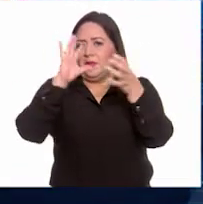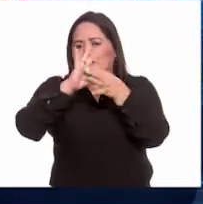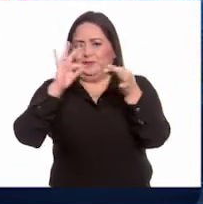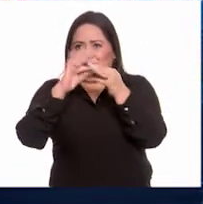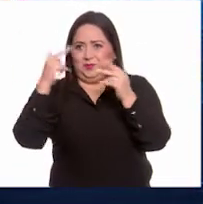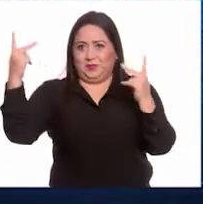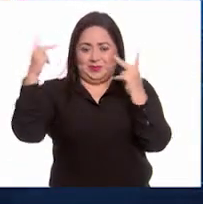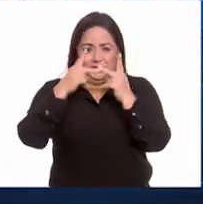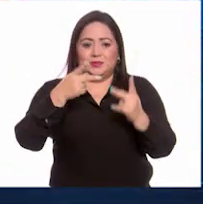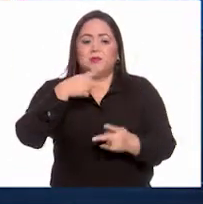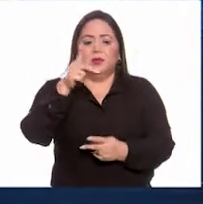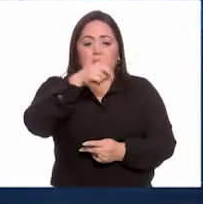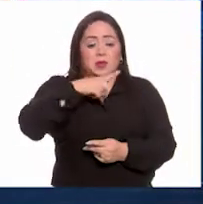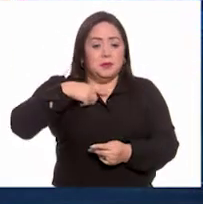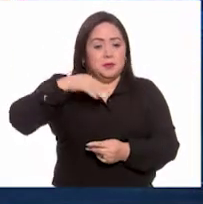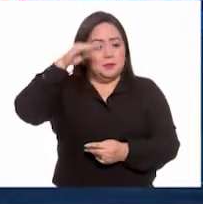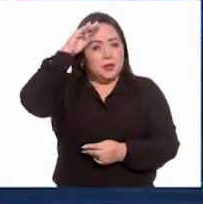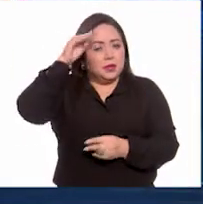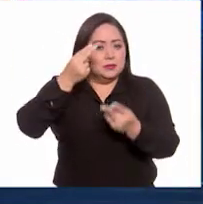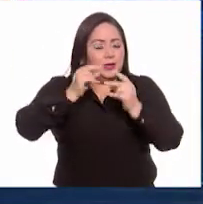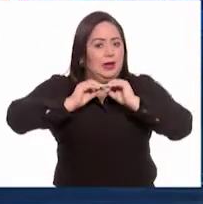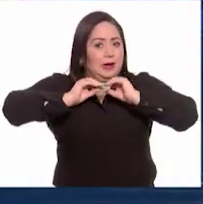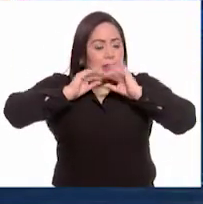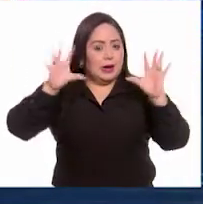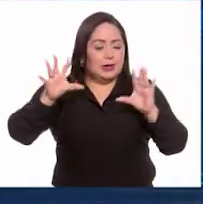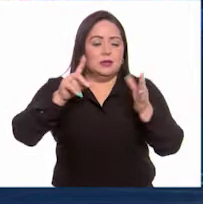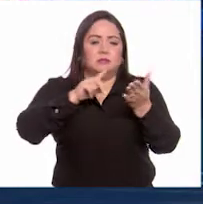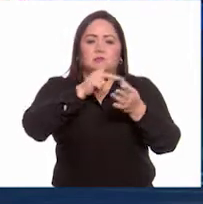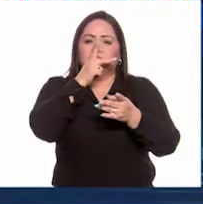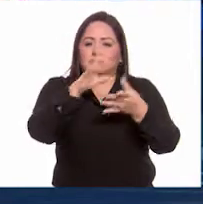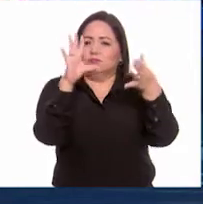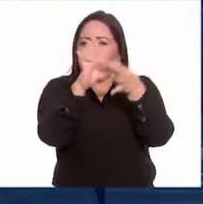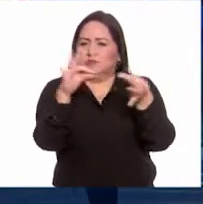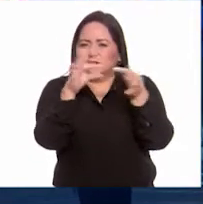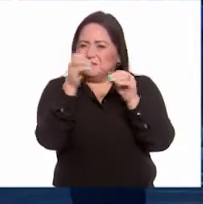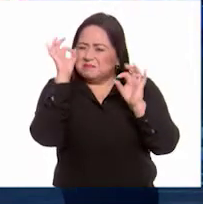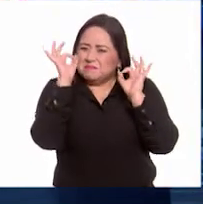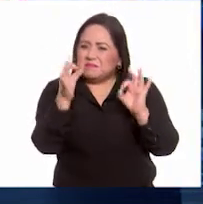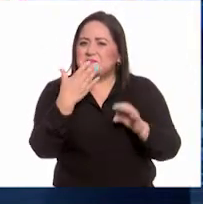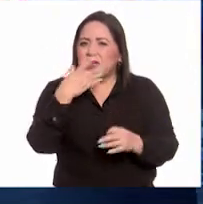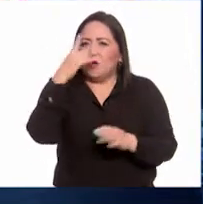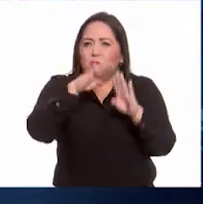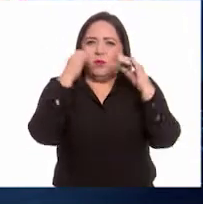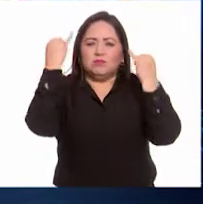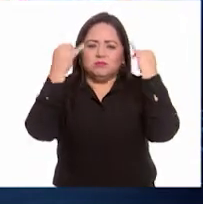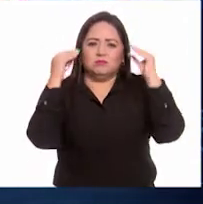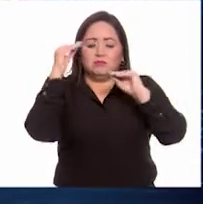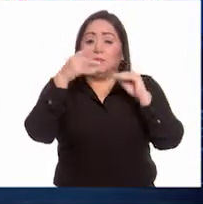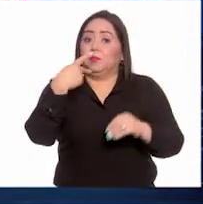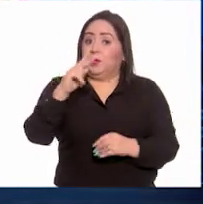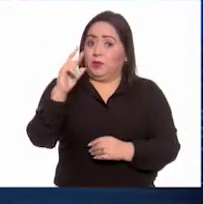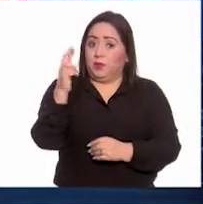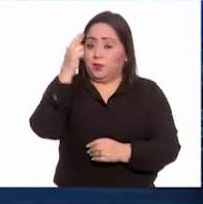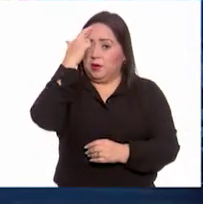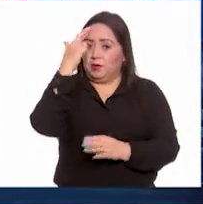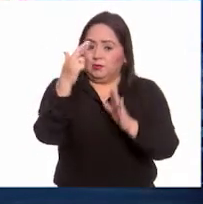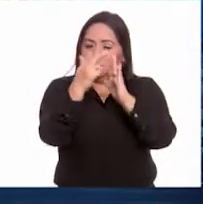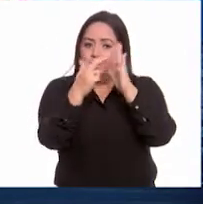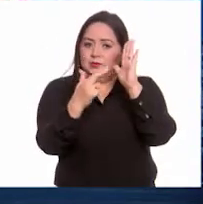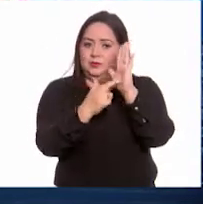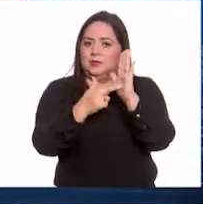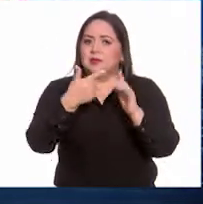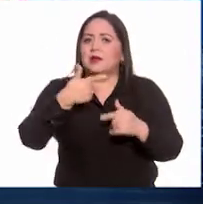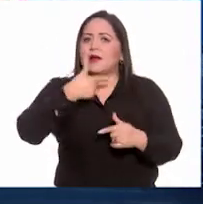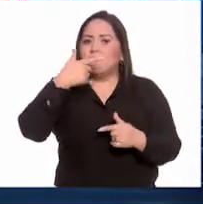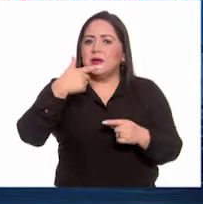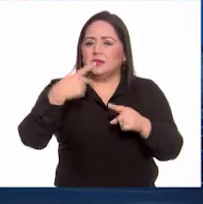abordado. Consideren la claridad, coherencia y precisión de las ideas. Recuerden las reglas